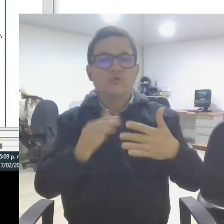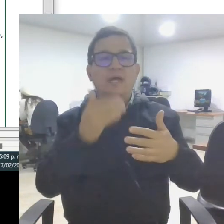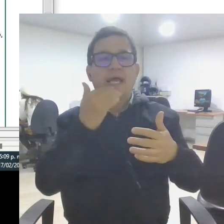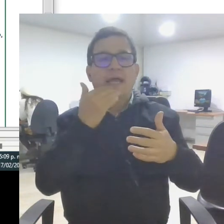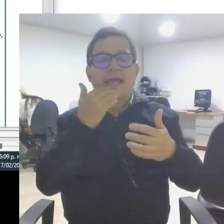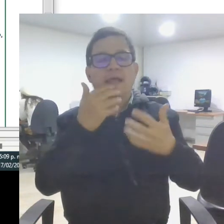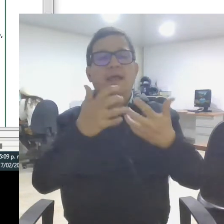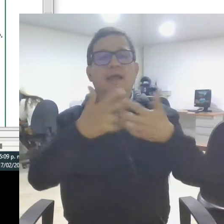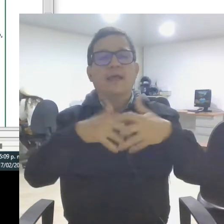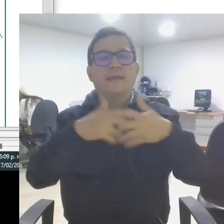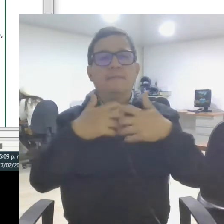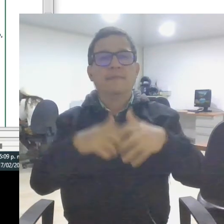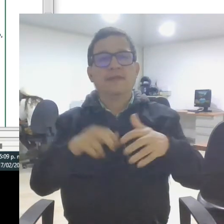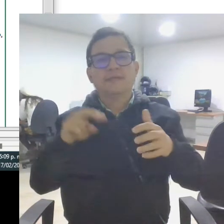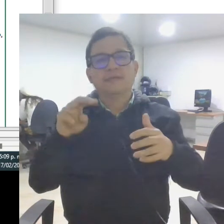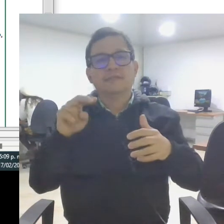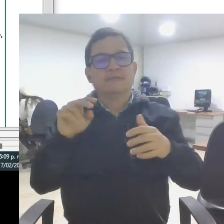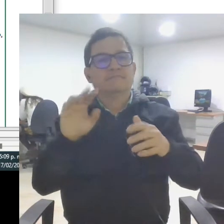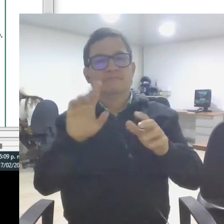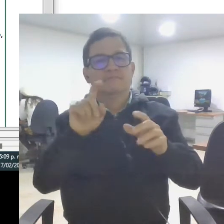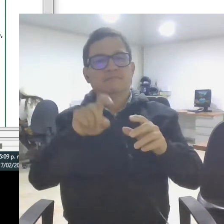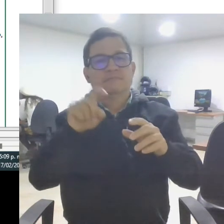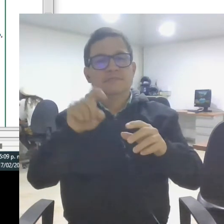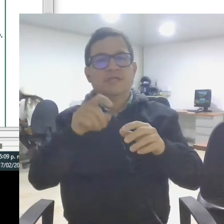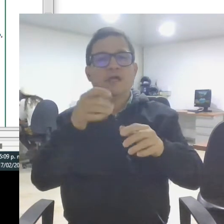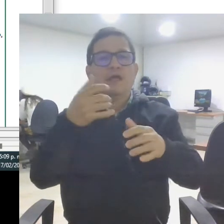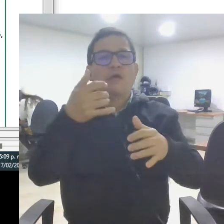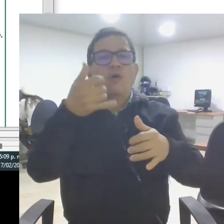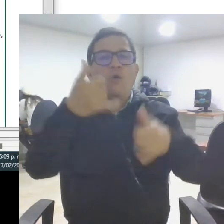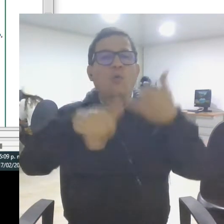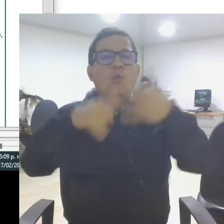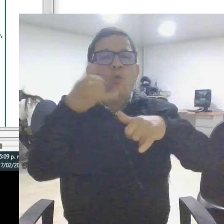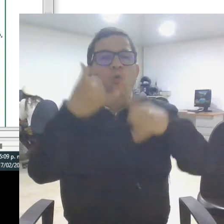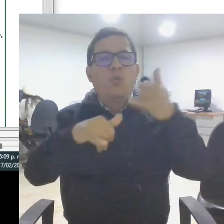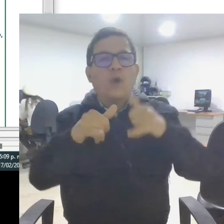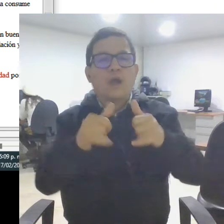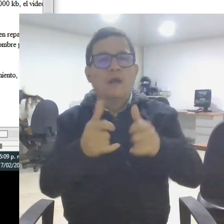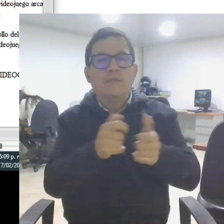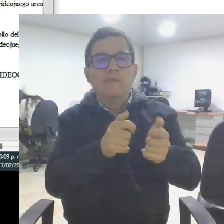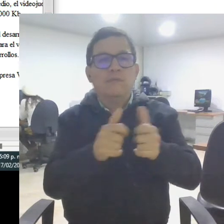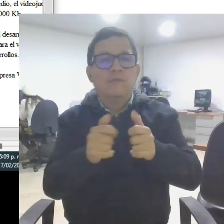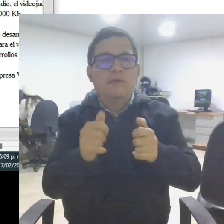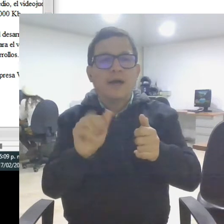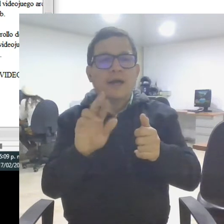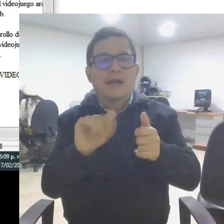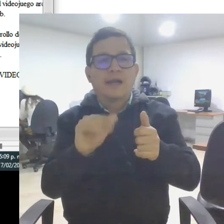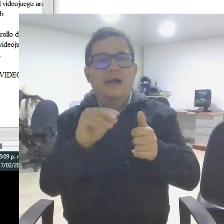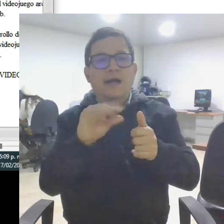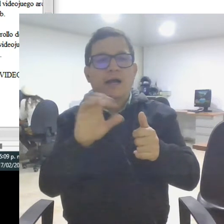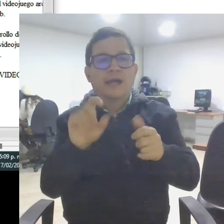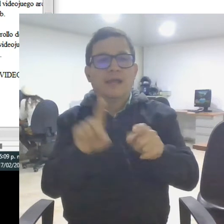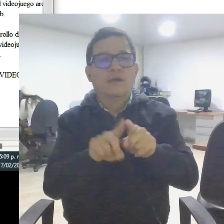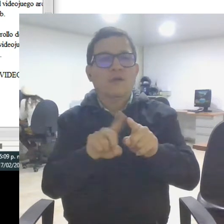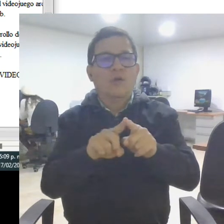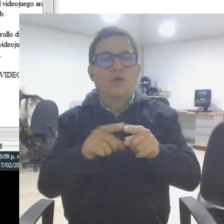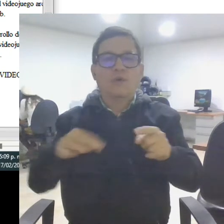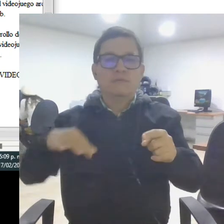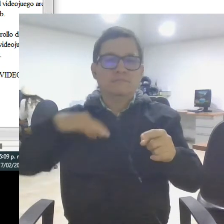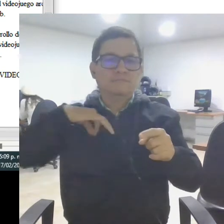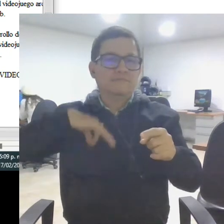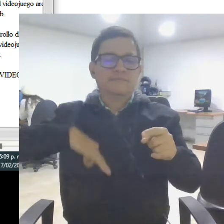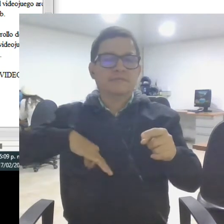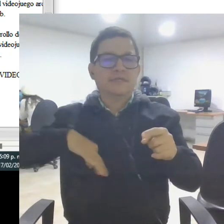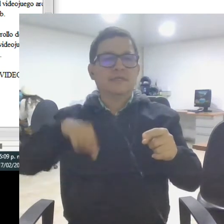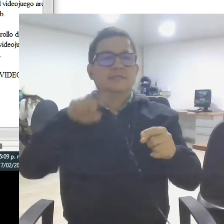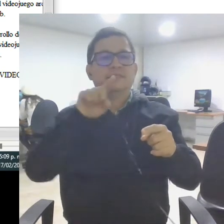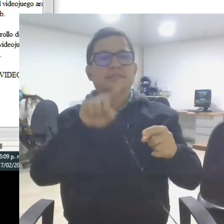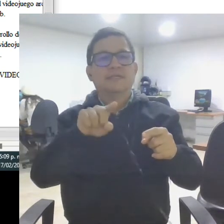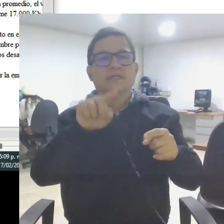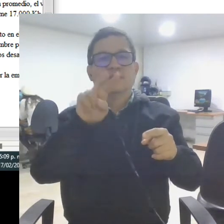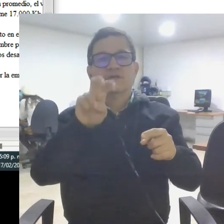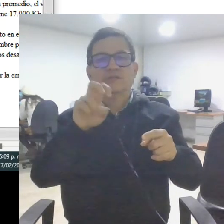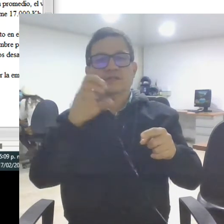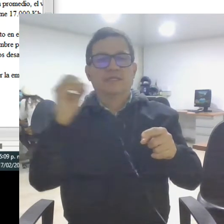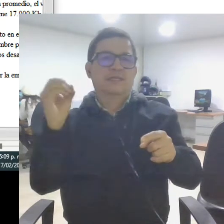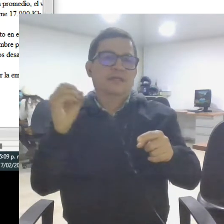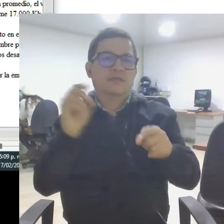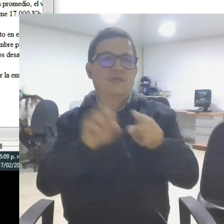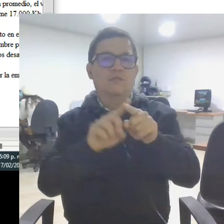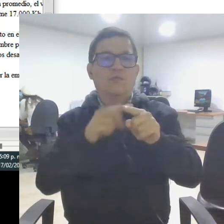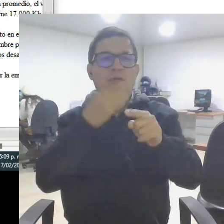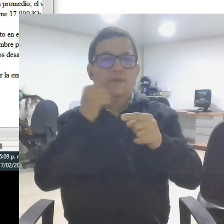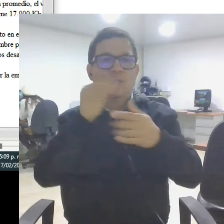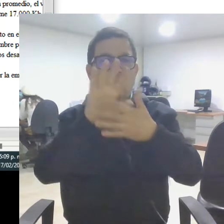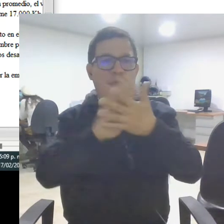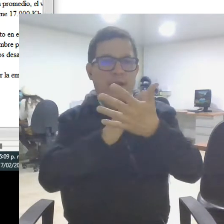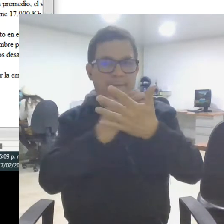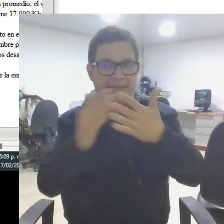con 3 videojuegos. La utilidad del videojuego arcade es de 170. En este caso, lo ideal es tener una matriz de